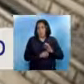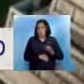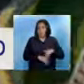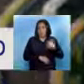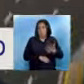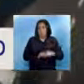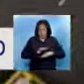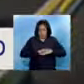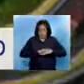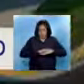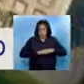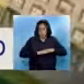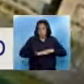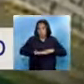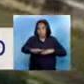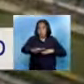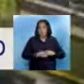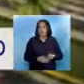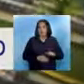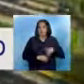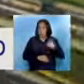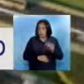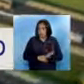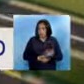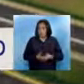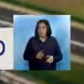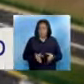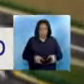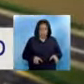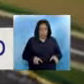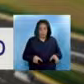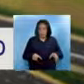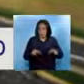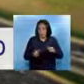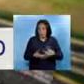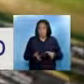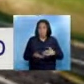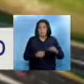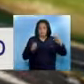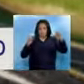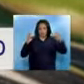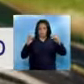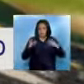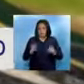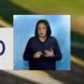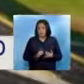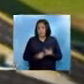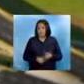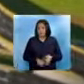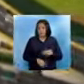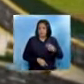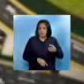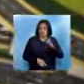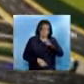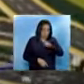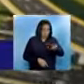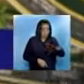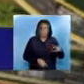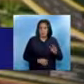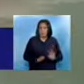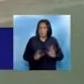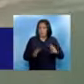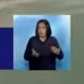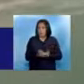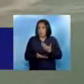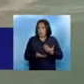asfaltado completo, la parte de las bermas y la parte de la iluminación. Bien, entonces con esta vista espectacular de la